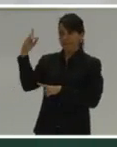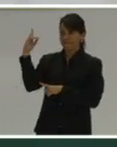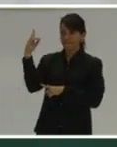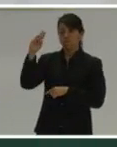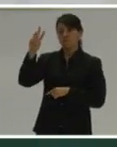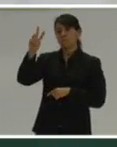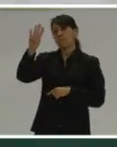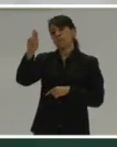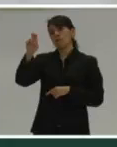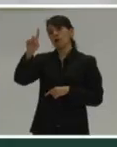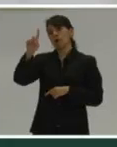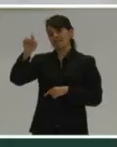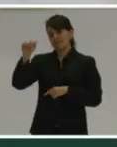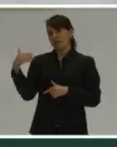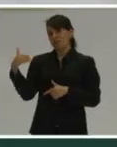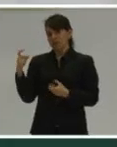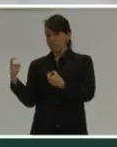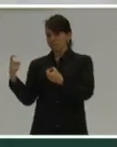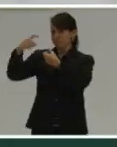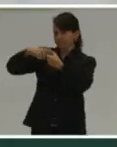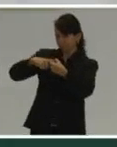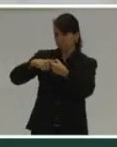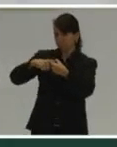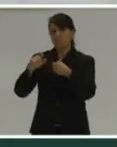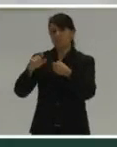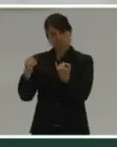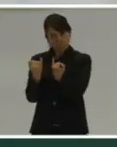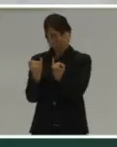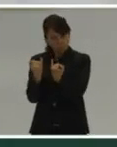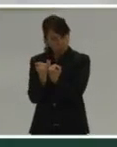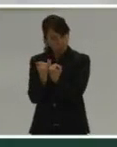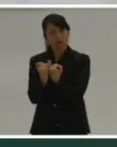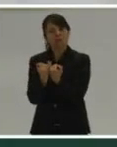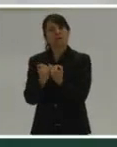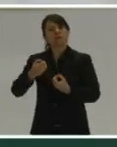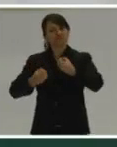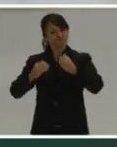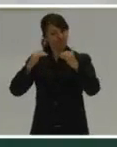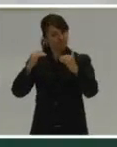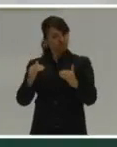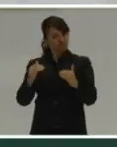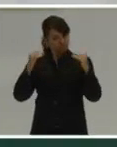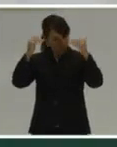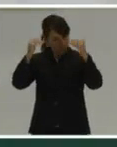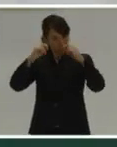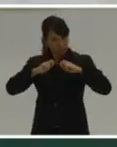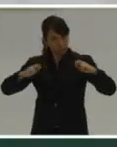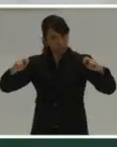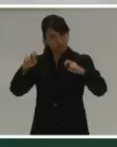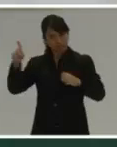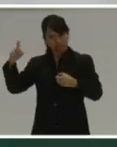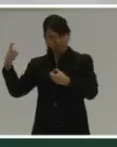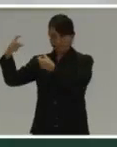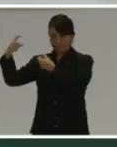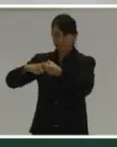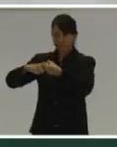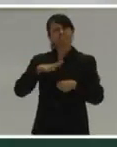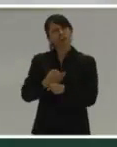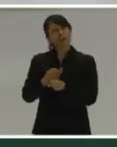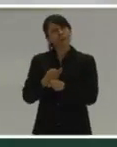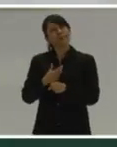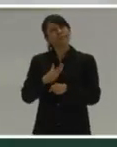Previamente a la conferencia quisiera hacer una breve introducción, porque justamente hay dos preguntas que nos tenemos que